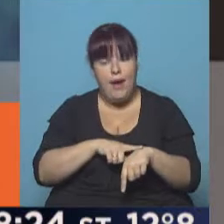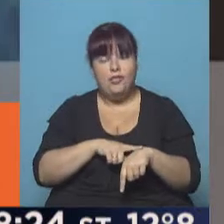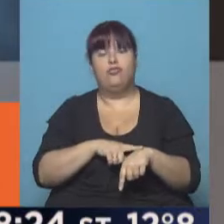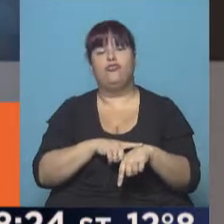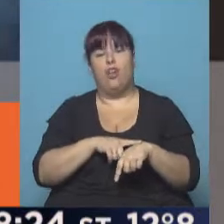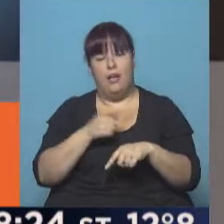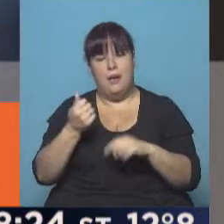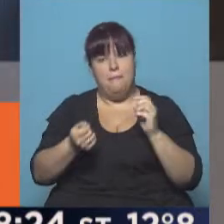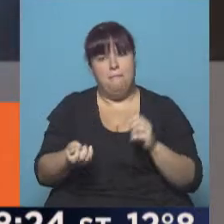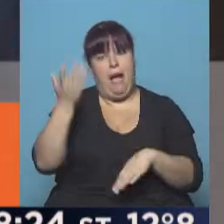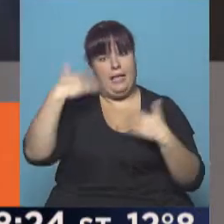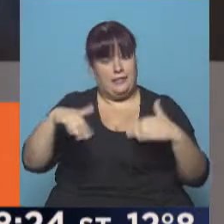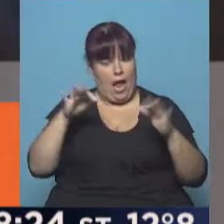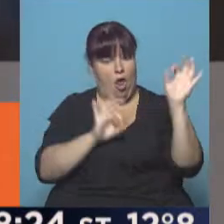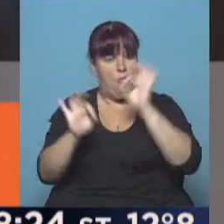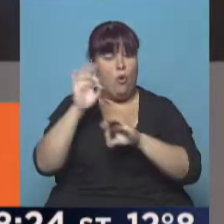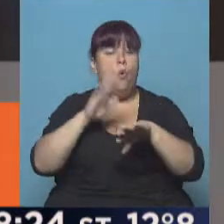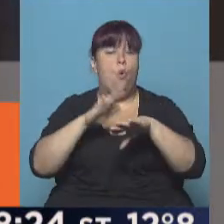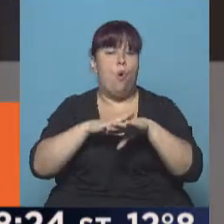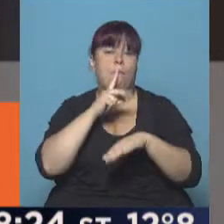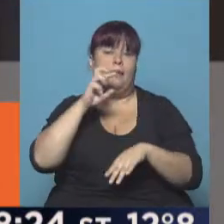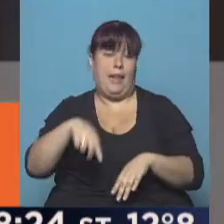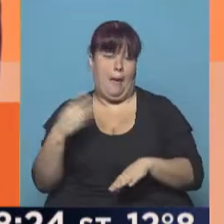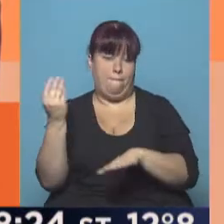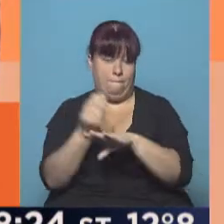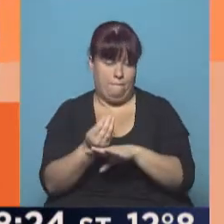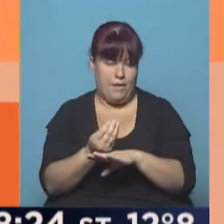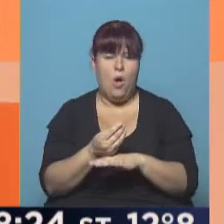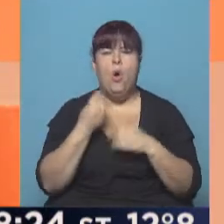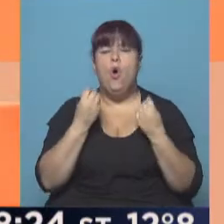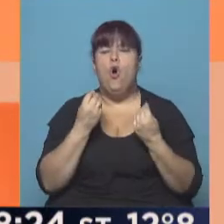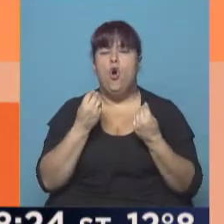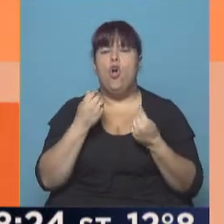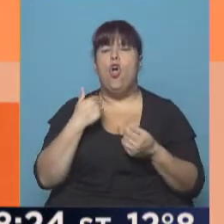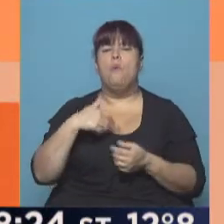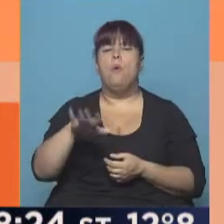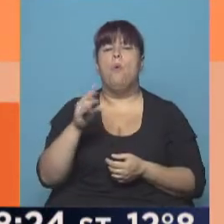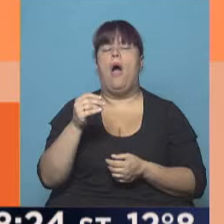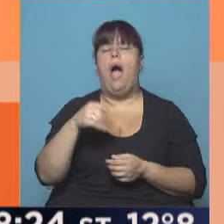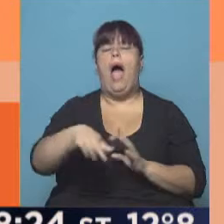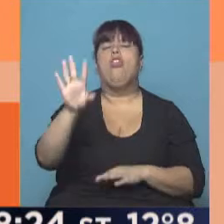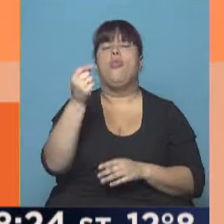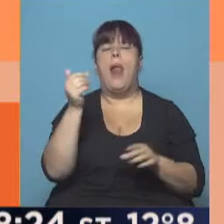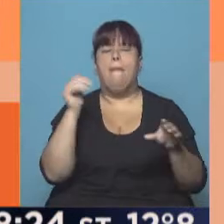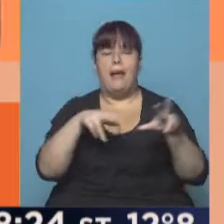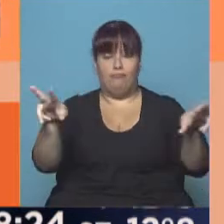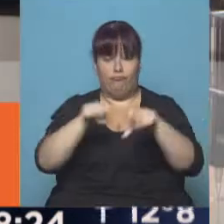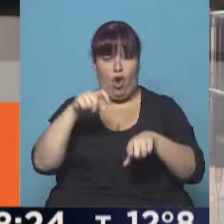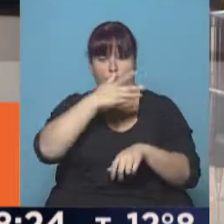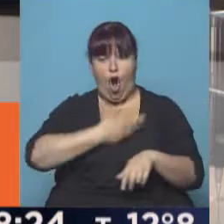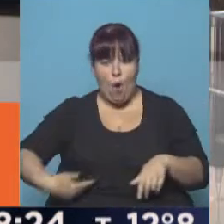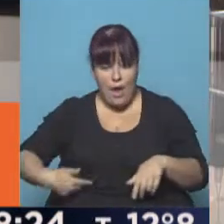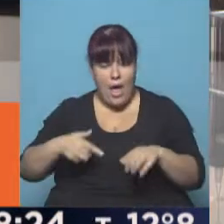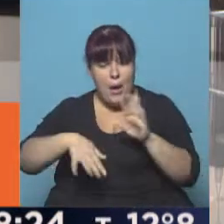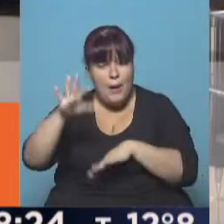están encareciendo fuertemente las tasas por el efecto de Donald Trump. Nacho, ¿cuál va a ser el destino de los fondos que recaude el Estado? ¿Tiene